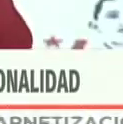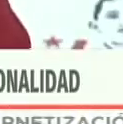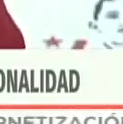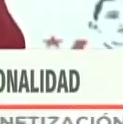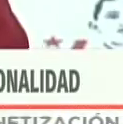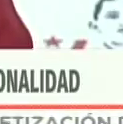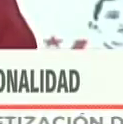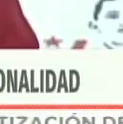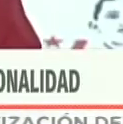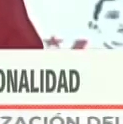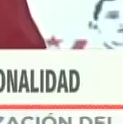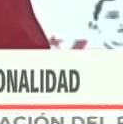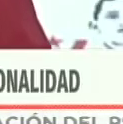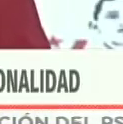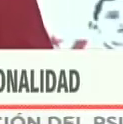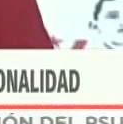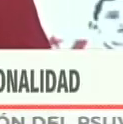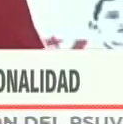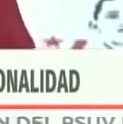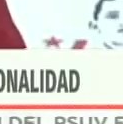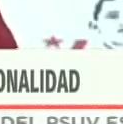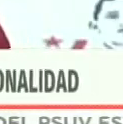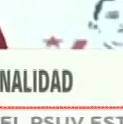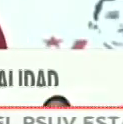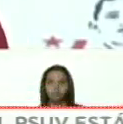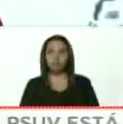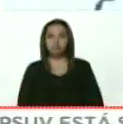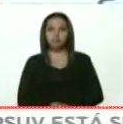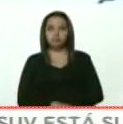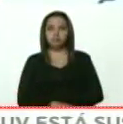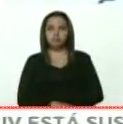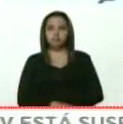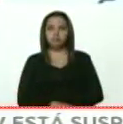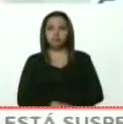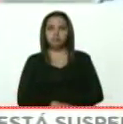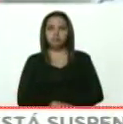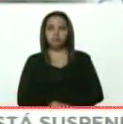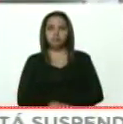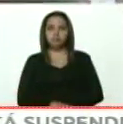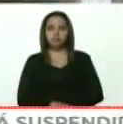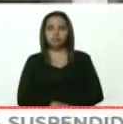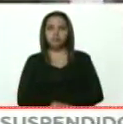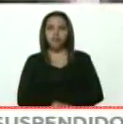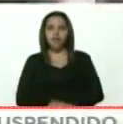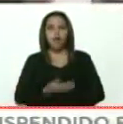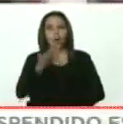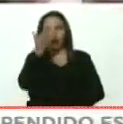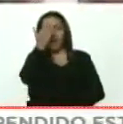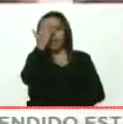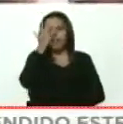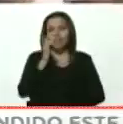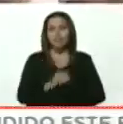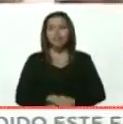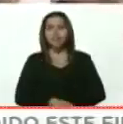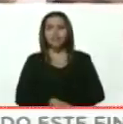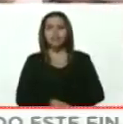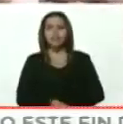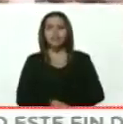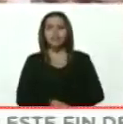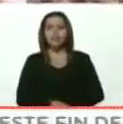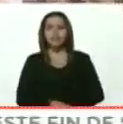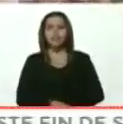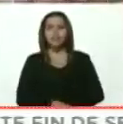Callao, de Higuerote, a los carnavales